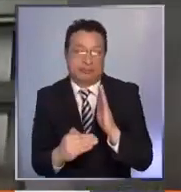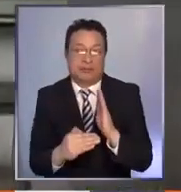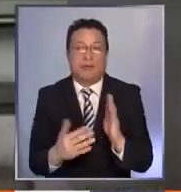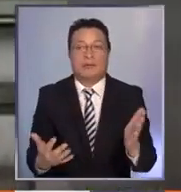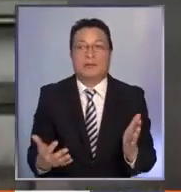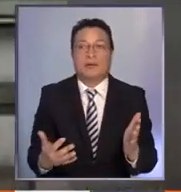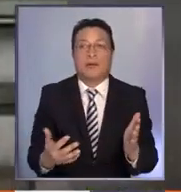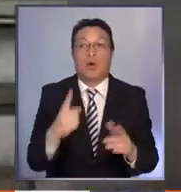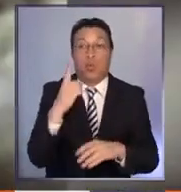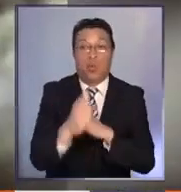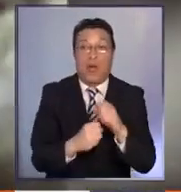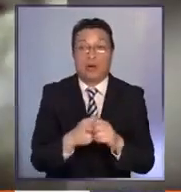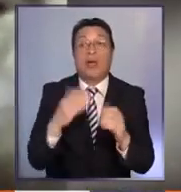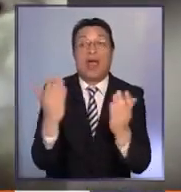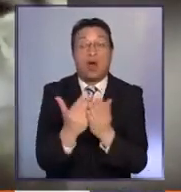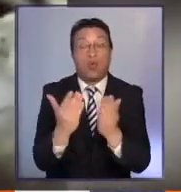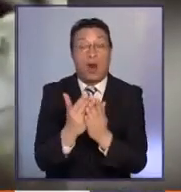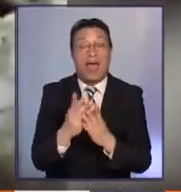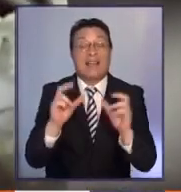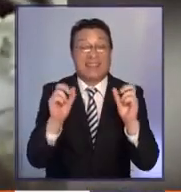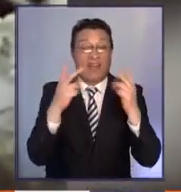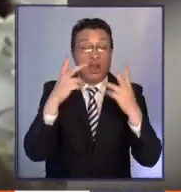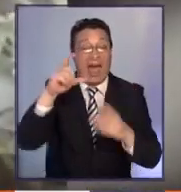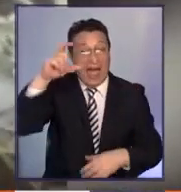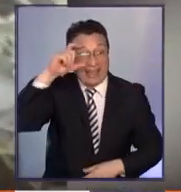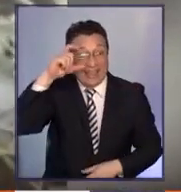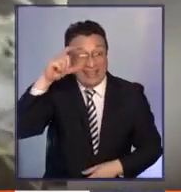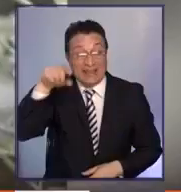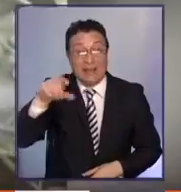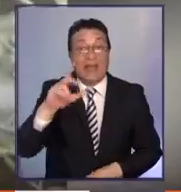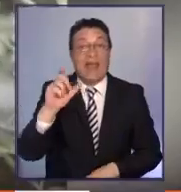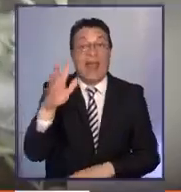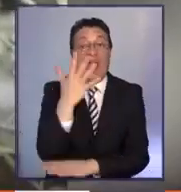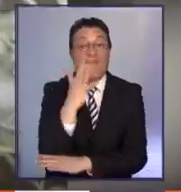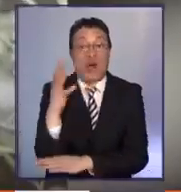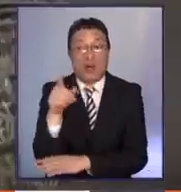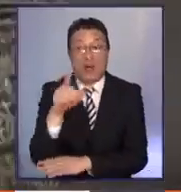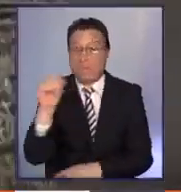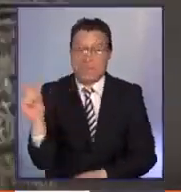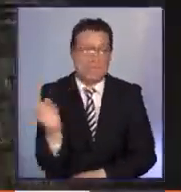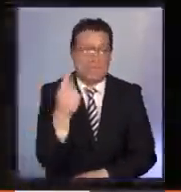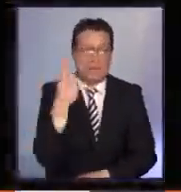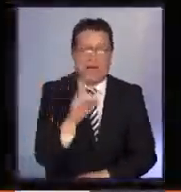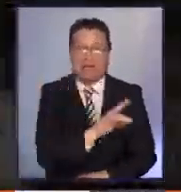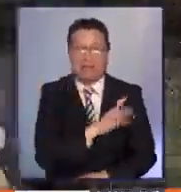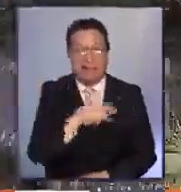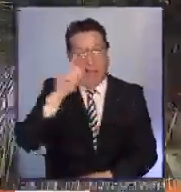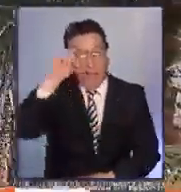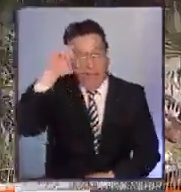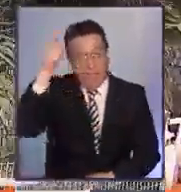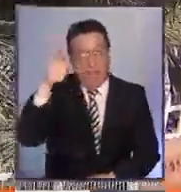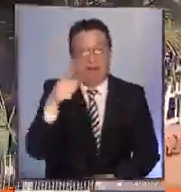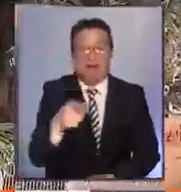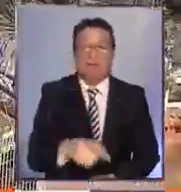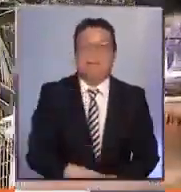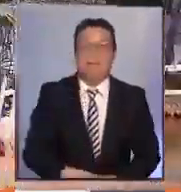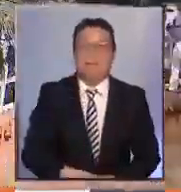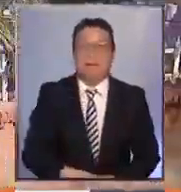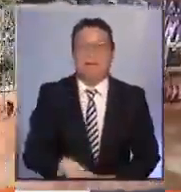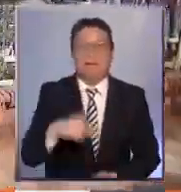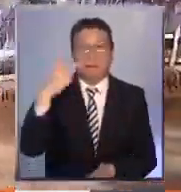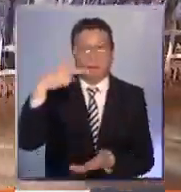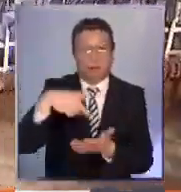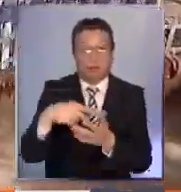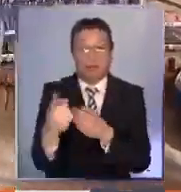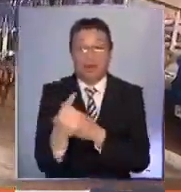hoy es la Escuela Salvador Allende de la comuna de El Bosque, que es pionera en Chile de esta iniciativa. En 2011